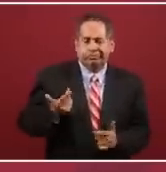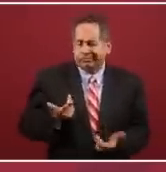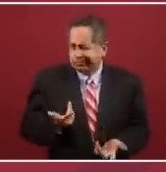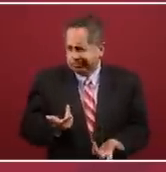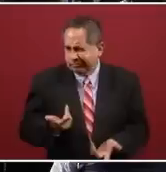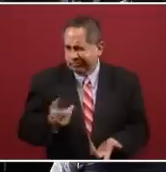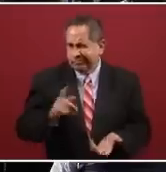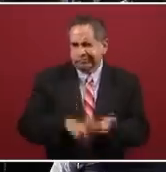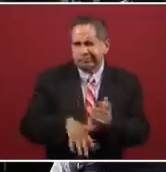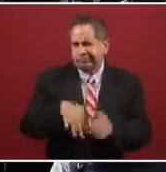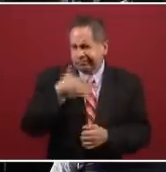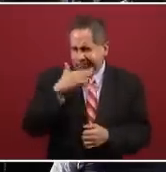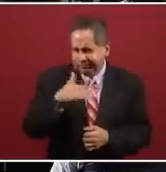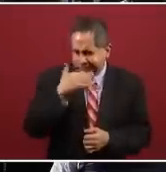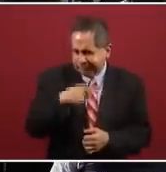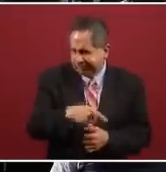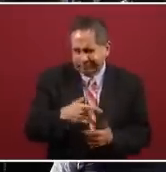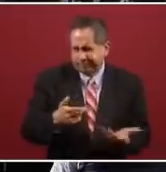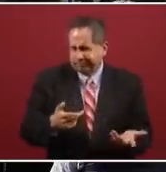corruptores,